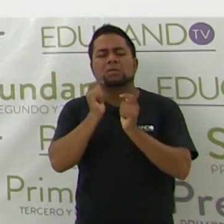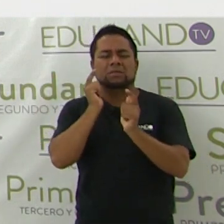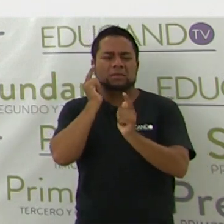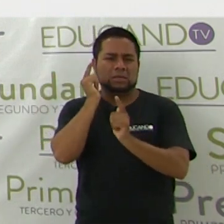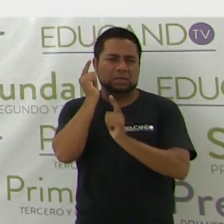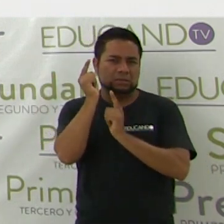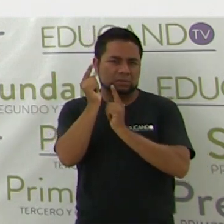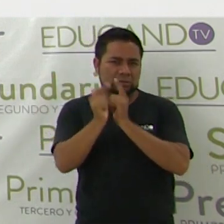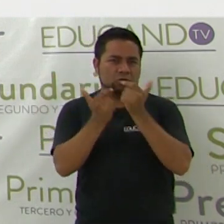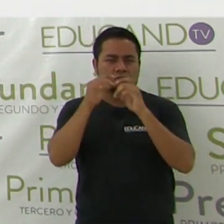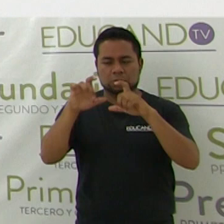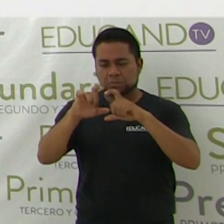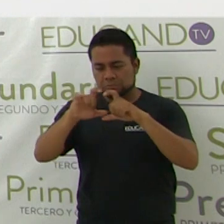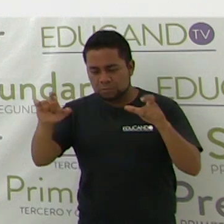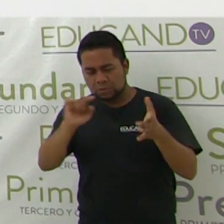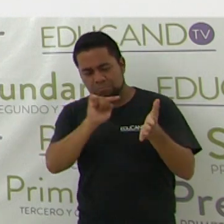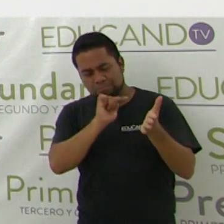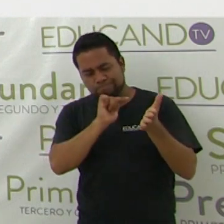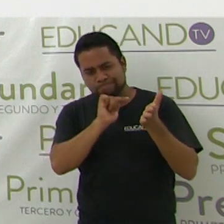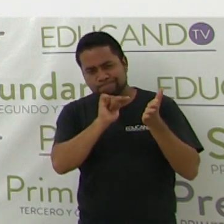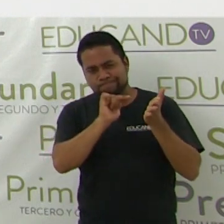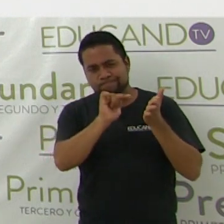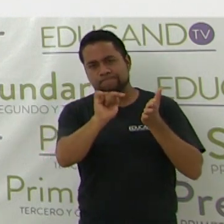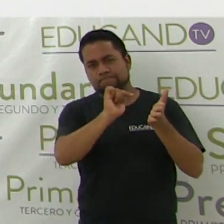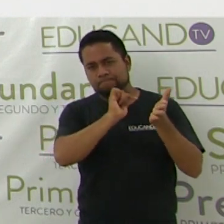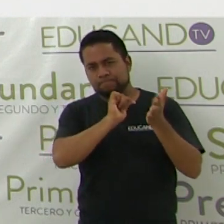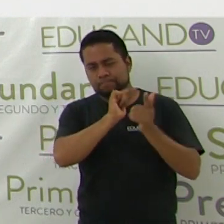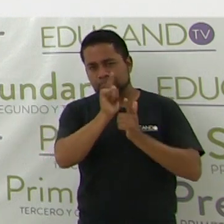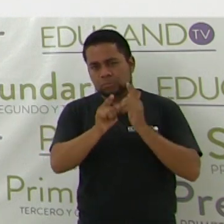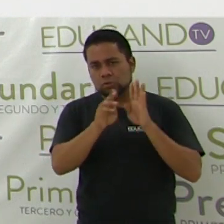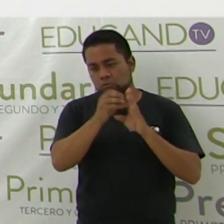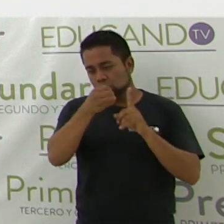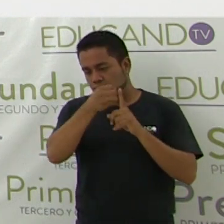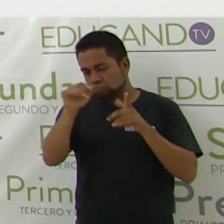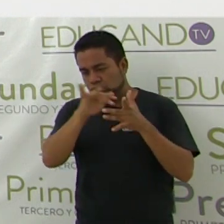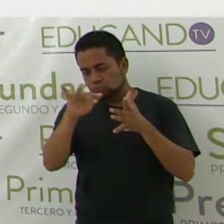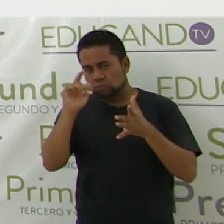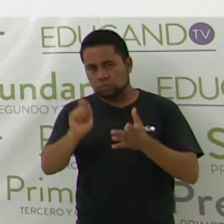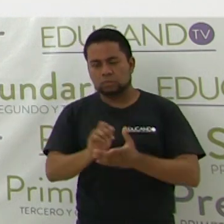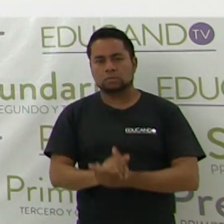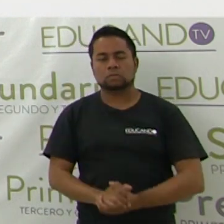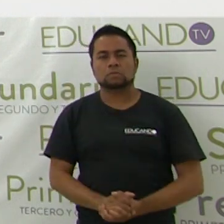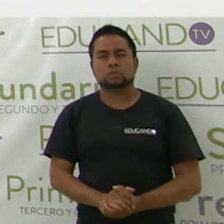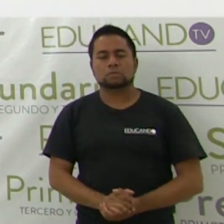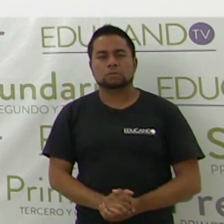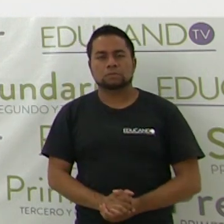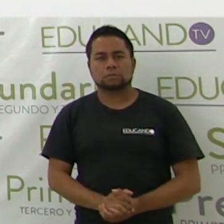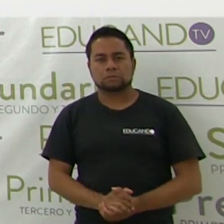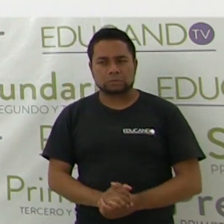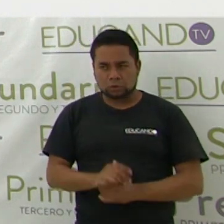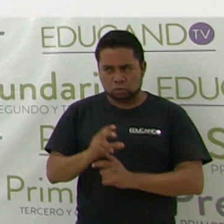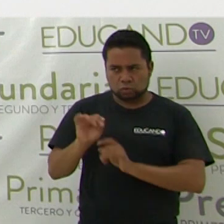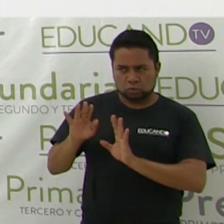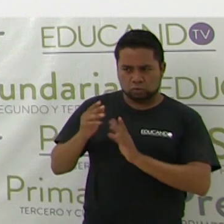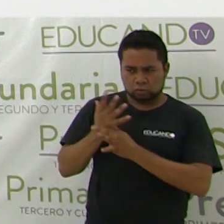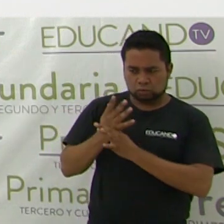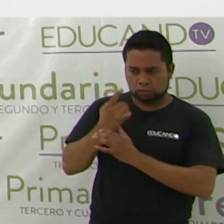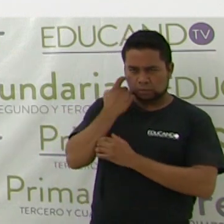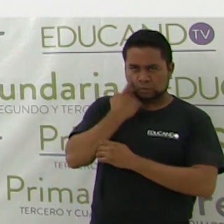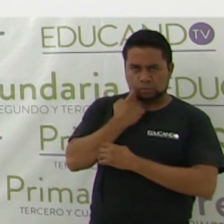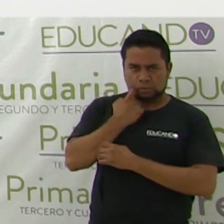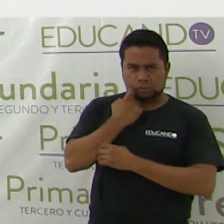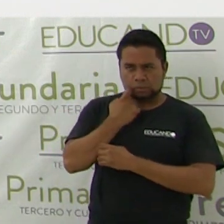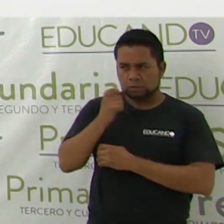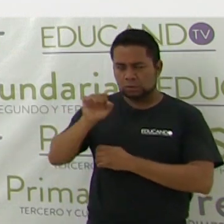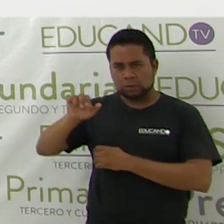detenidamente, sobre un párrafo. Y lo vamos a leer completamente. No, no, dijo el barbero.